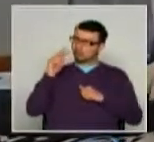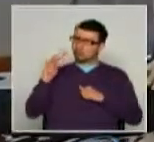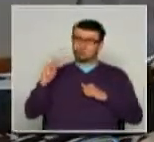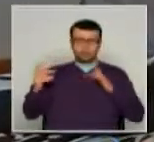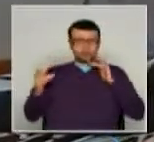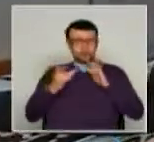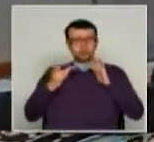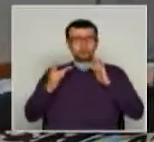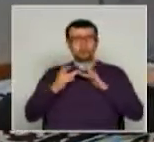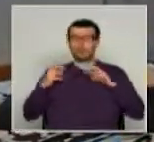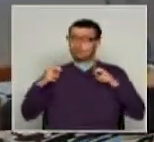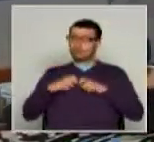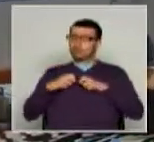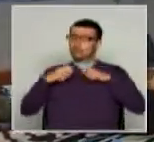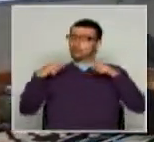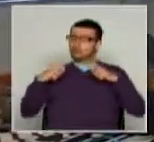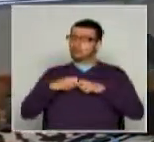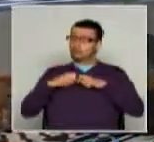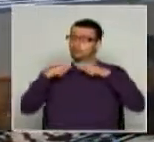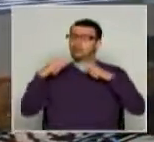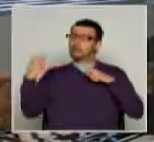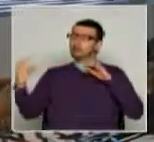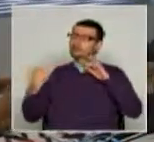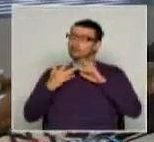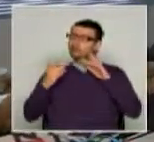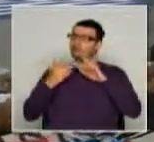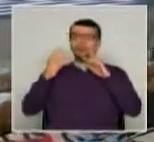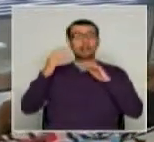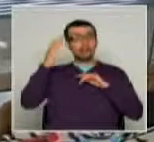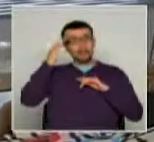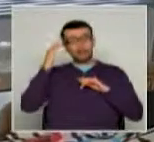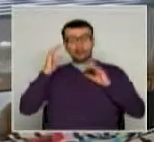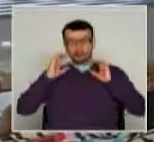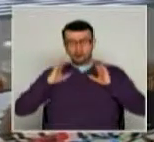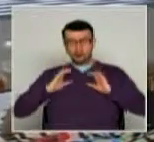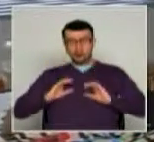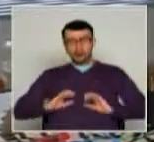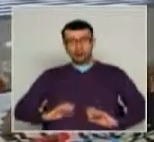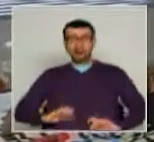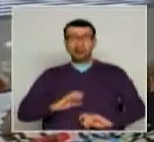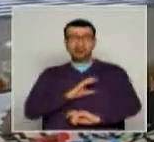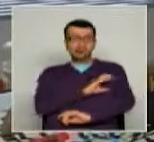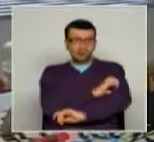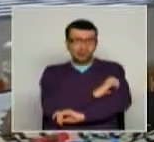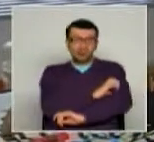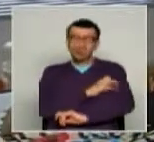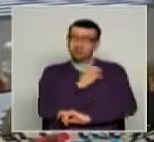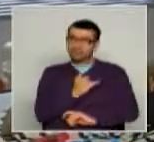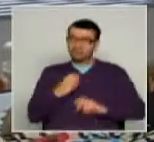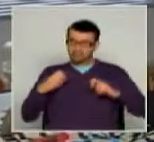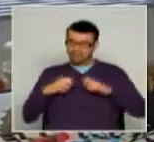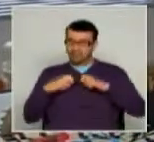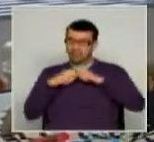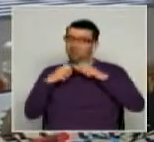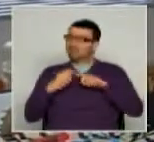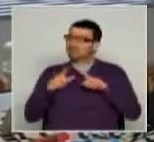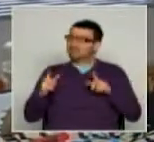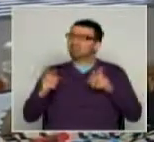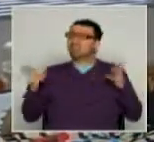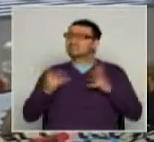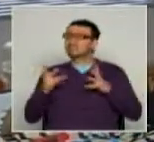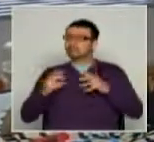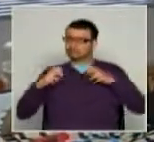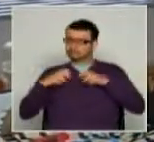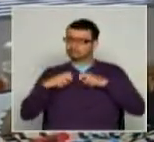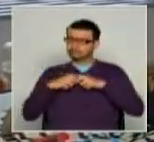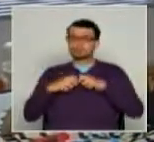de electricidad, porque sabemos que nuestro músculo es eléctrico. ¿De dónde sale la energía cuando usted